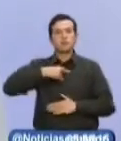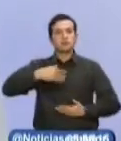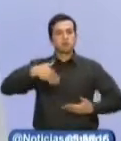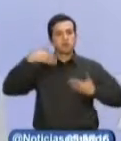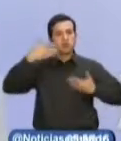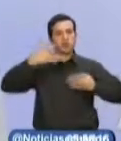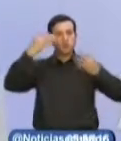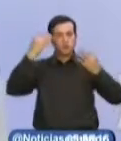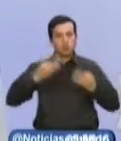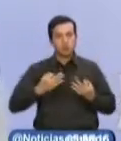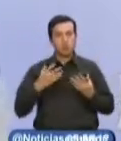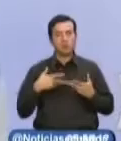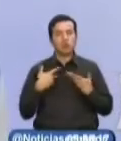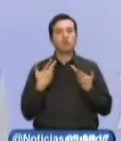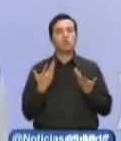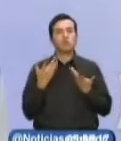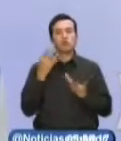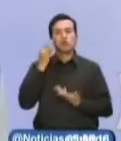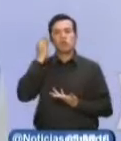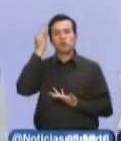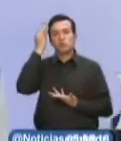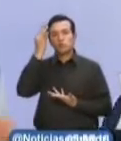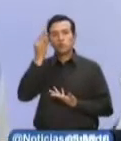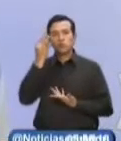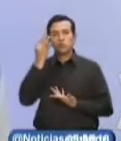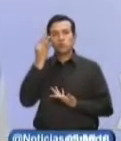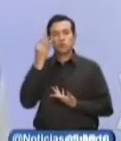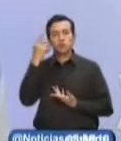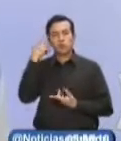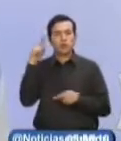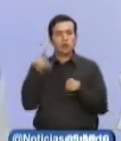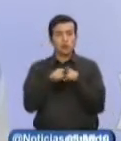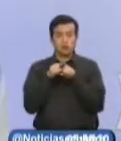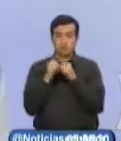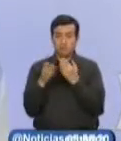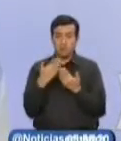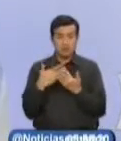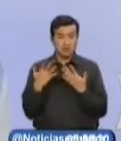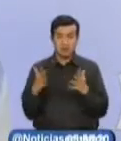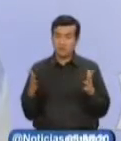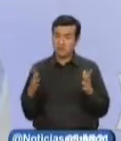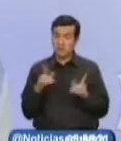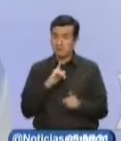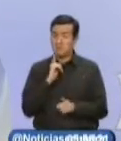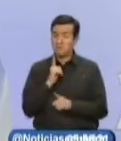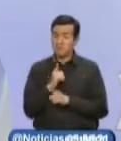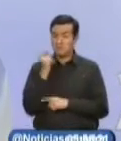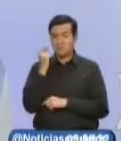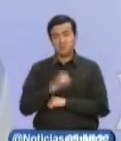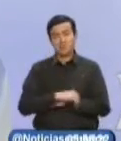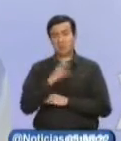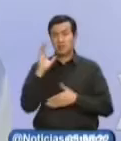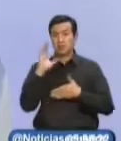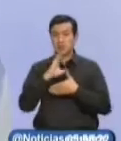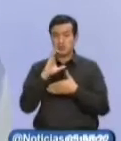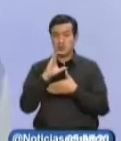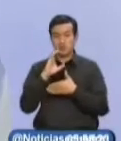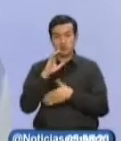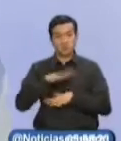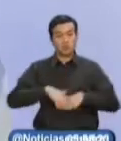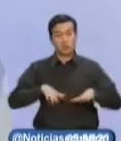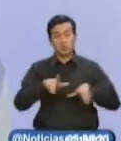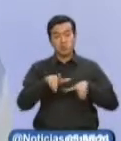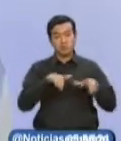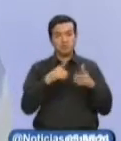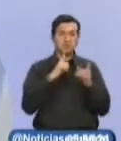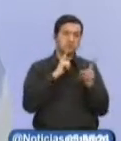para construir un futuro más o menos común, que no es fácil, y en eso sí está claro. Para mí la CELAC es un espacio